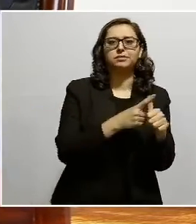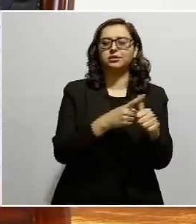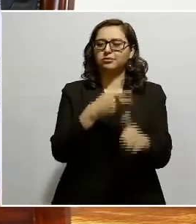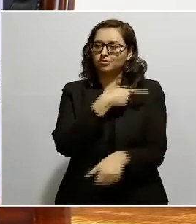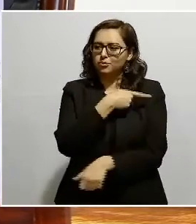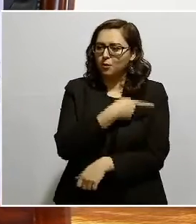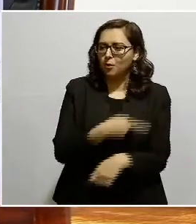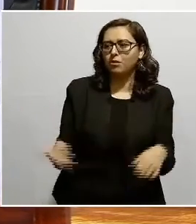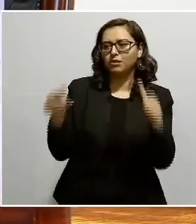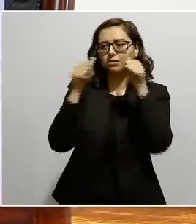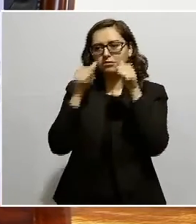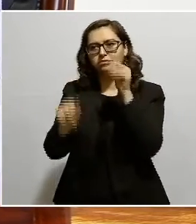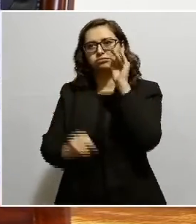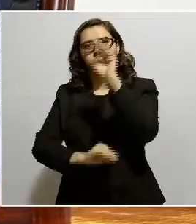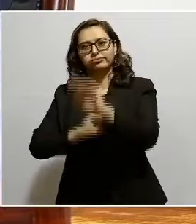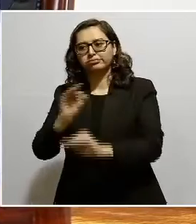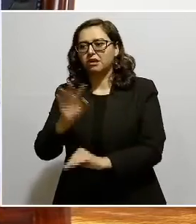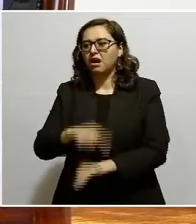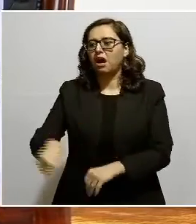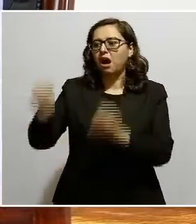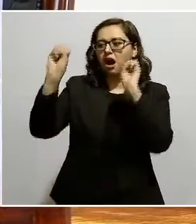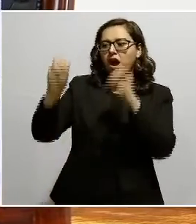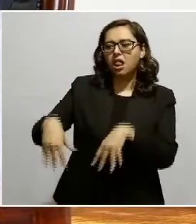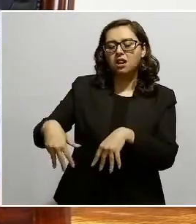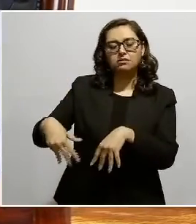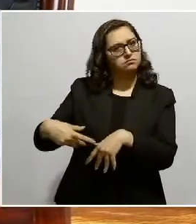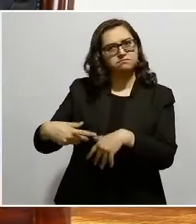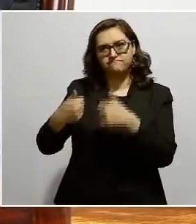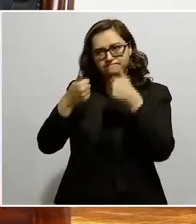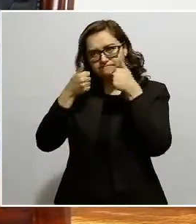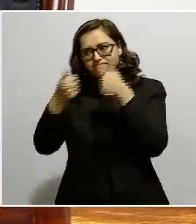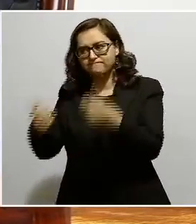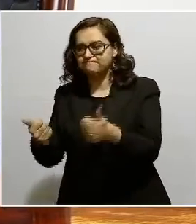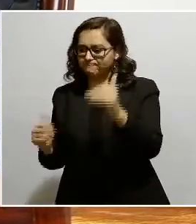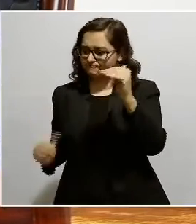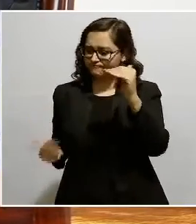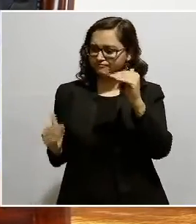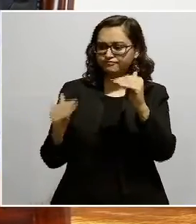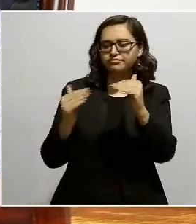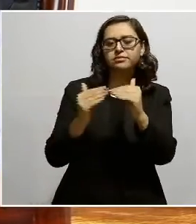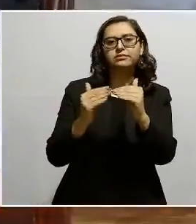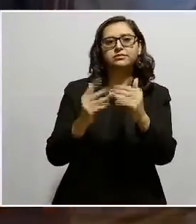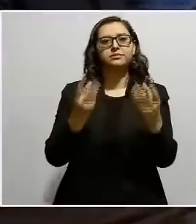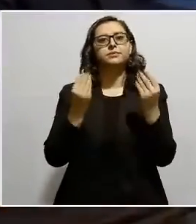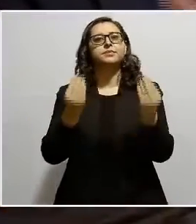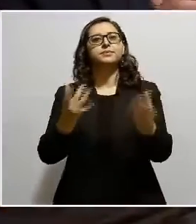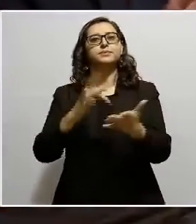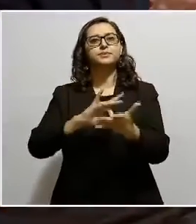pobres y a los olvidados de México. Muchas gracias.